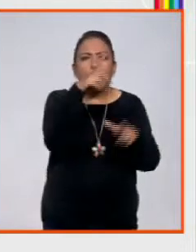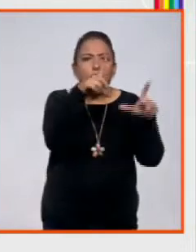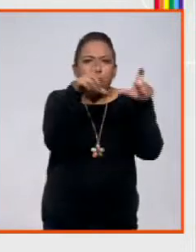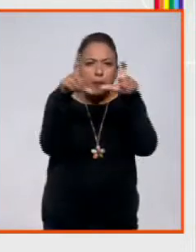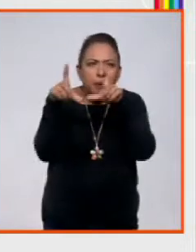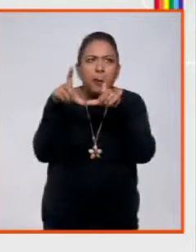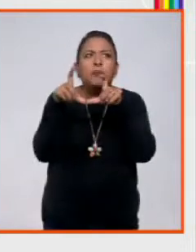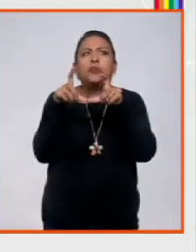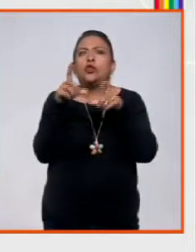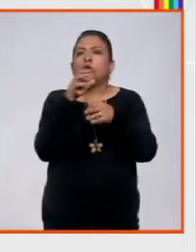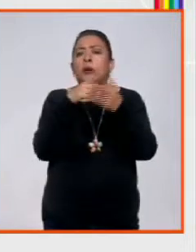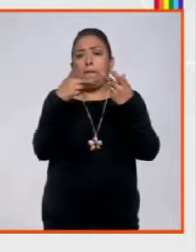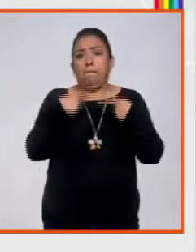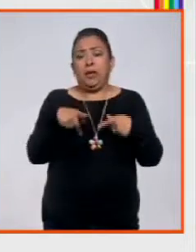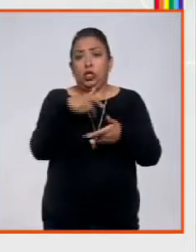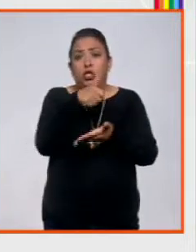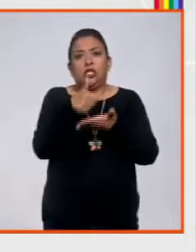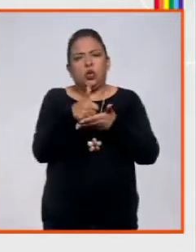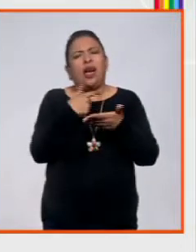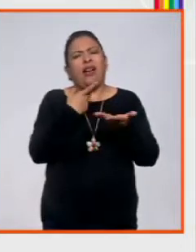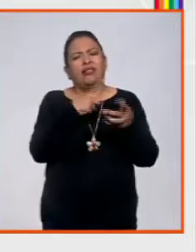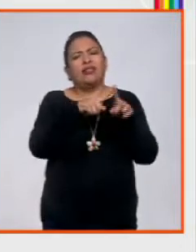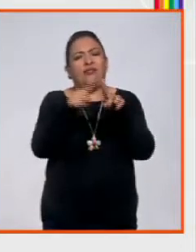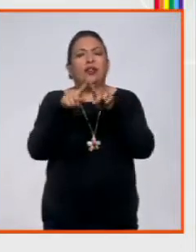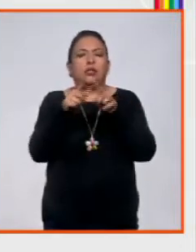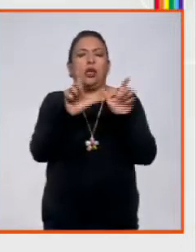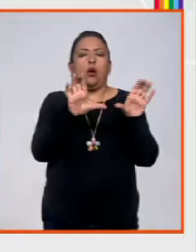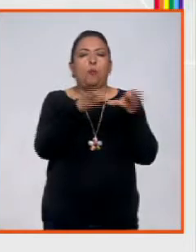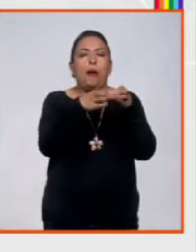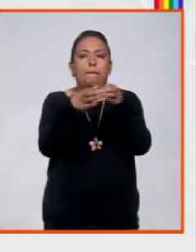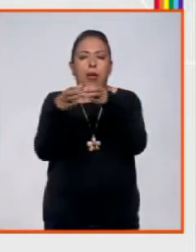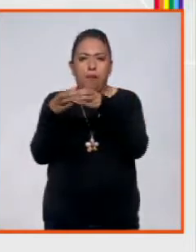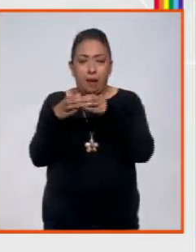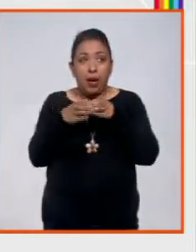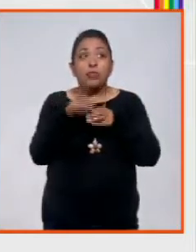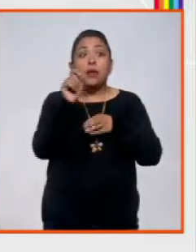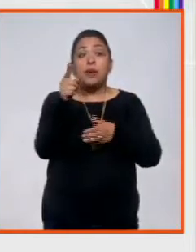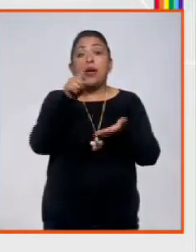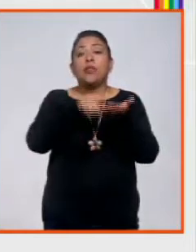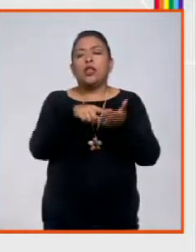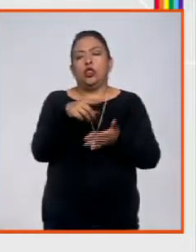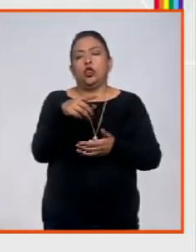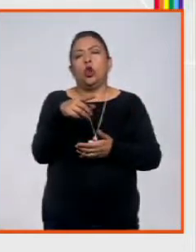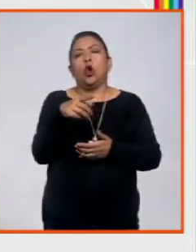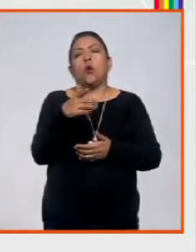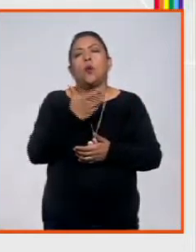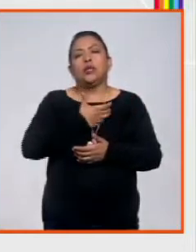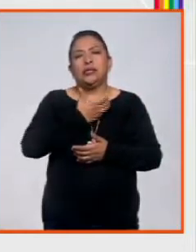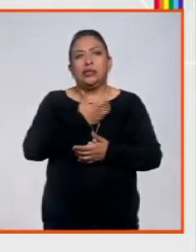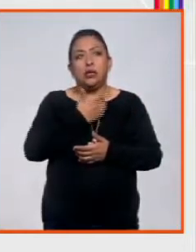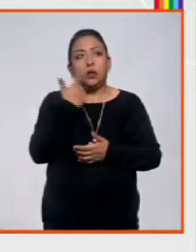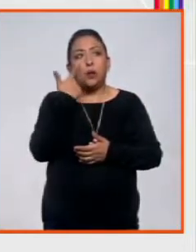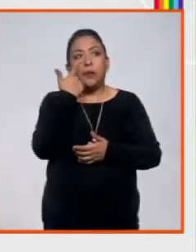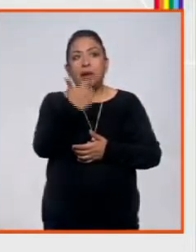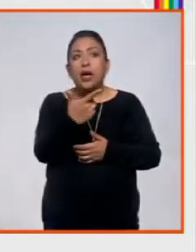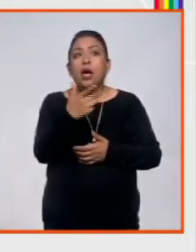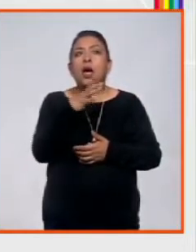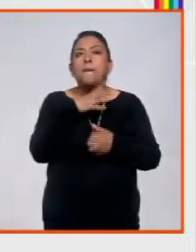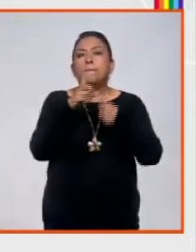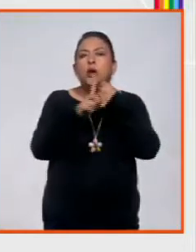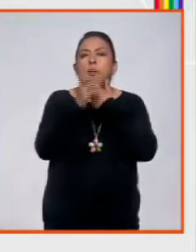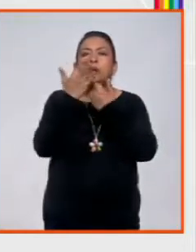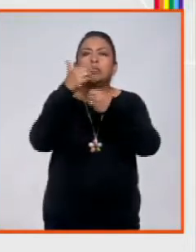eje como la gente de la ciudad y su diversidad étnica además en el corazón del centro histórico está la city caleri donde problemas